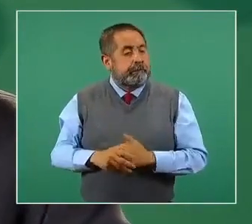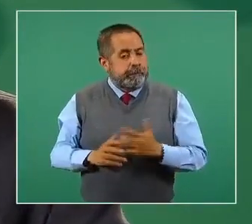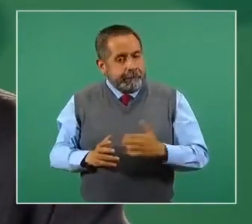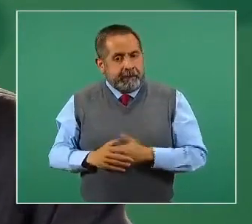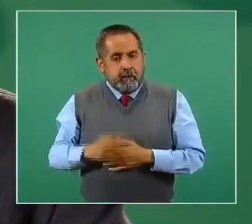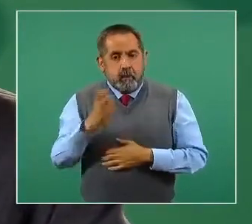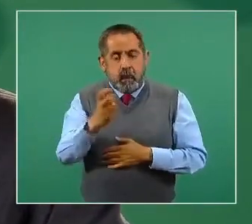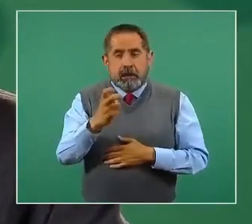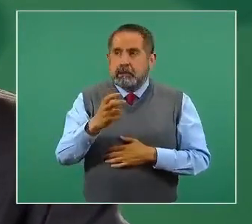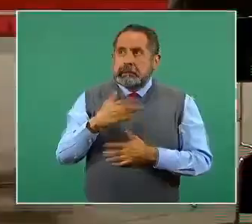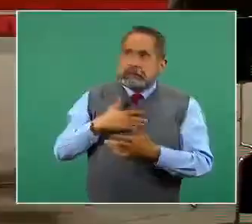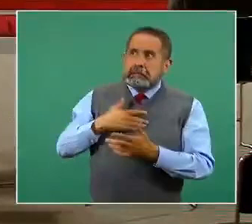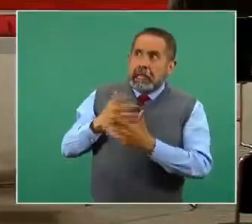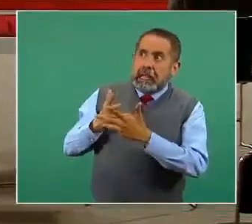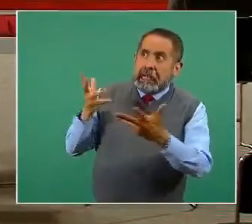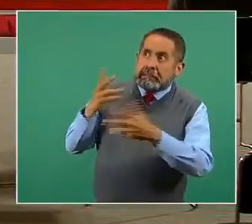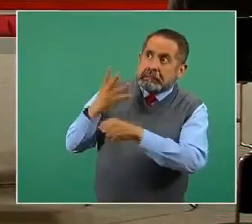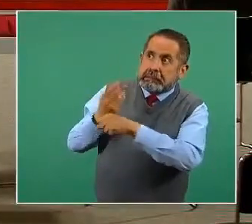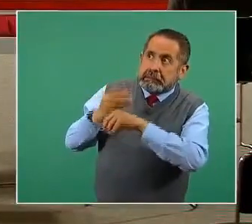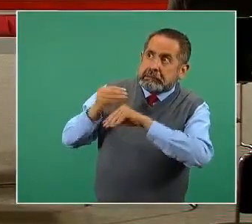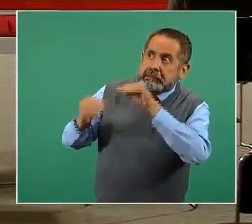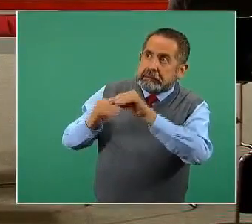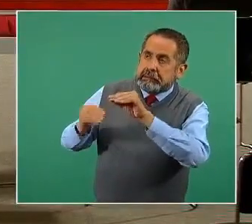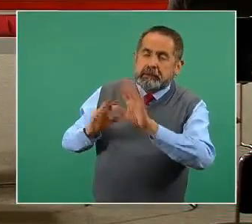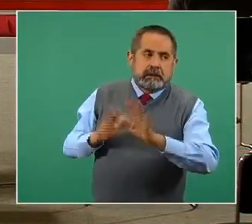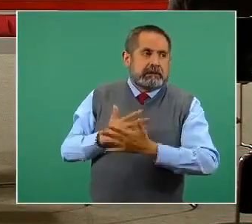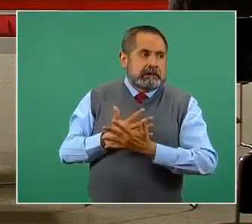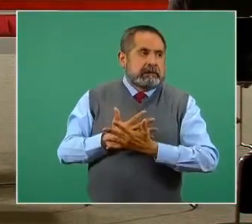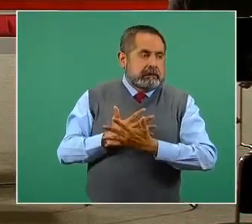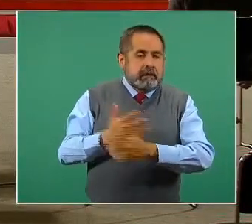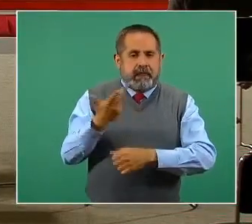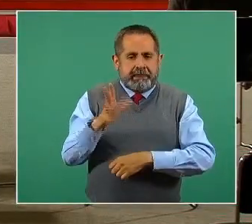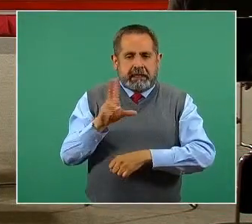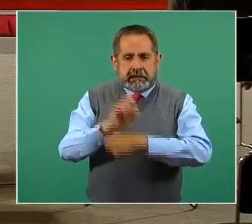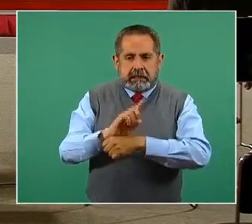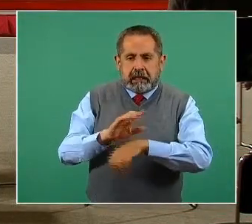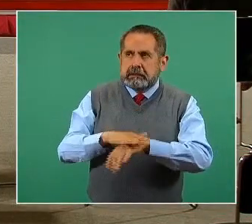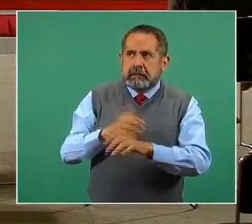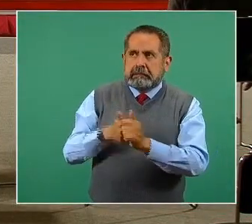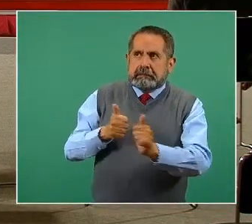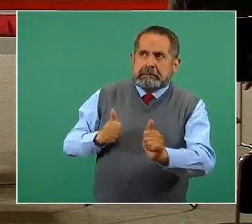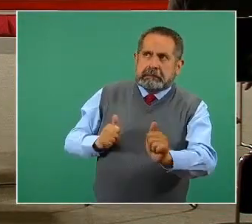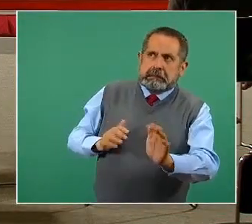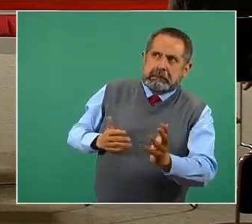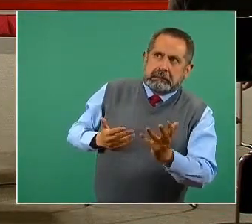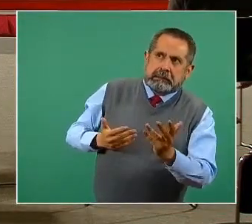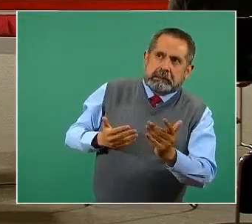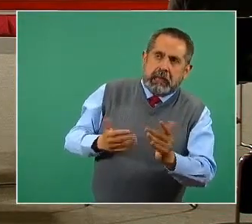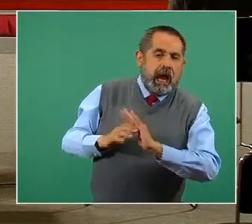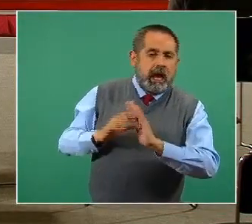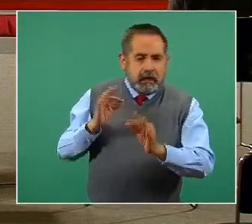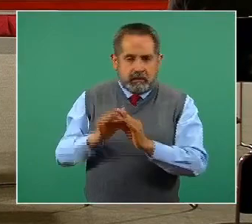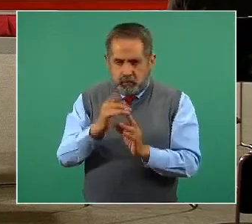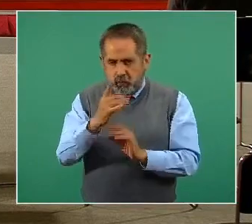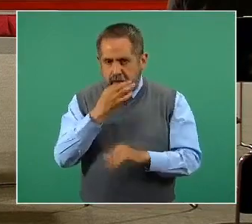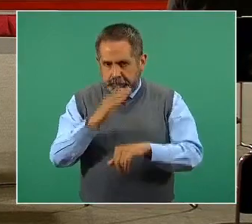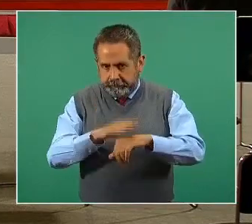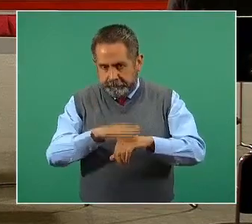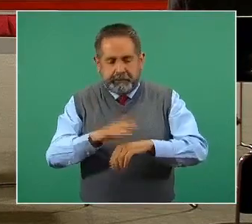nos llevó a un pequeño retraso de un poco más de 10 días en el abastecimiento a México. Ese fue un factor.